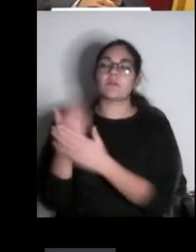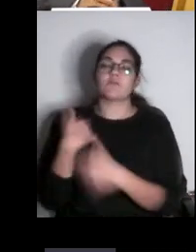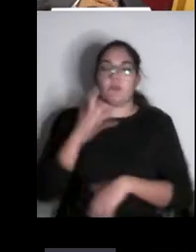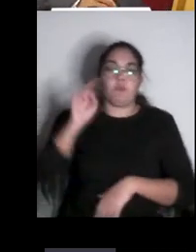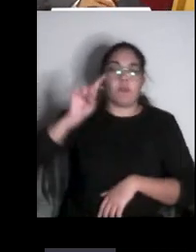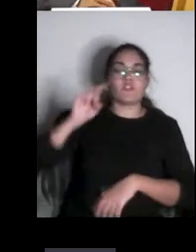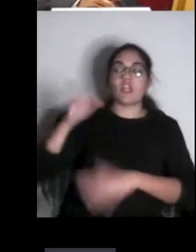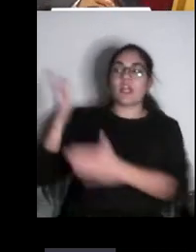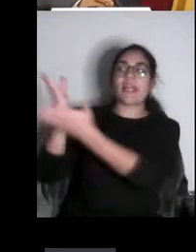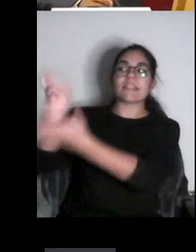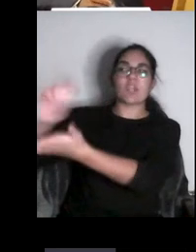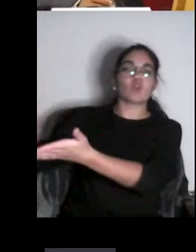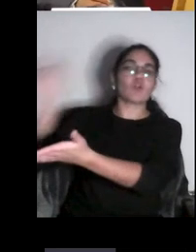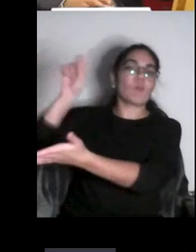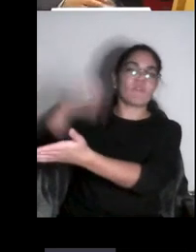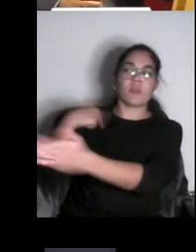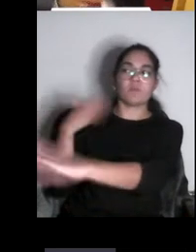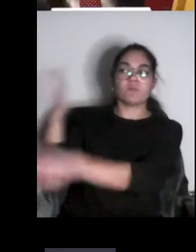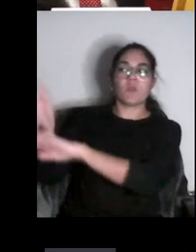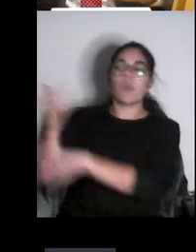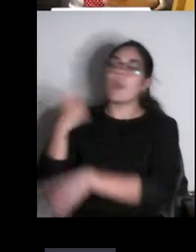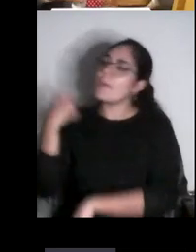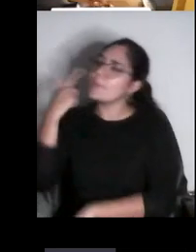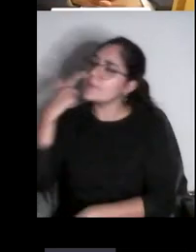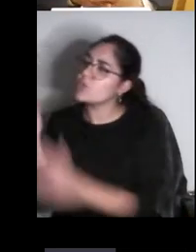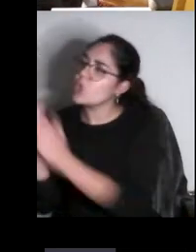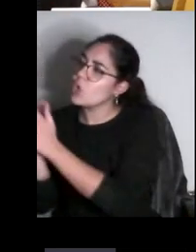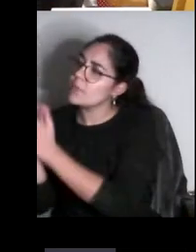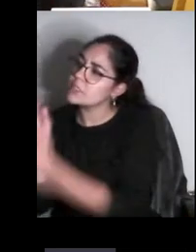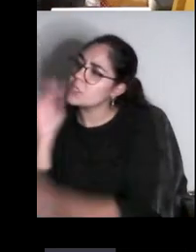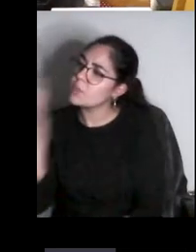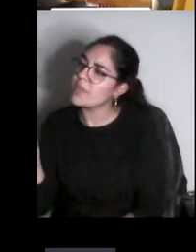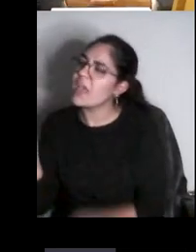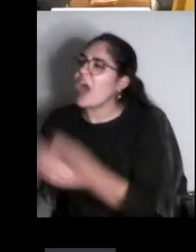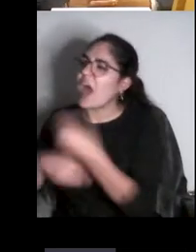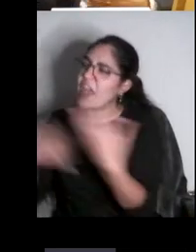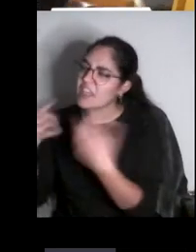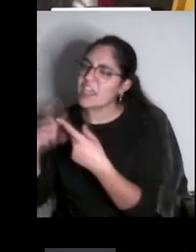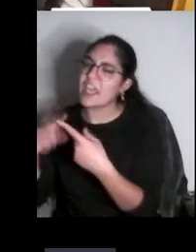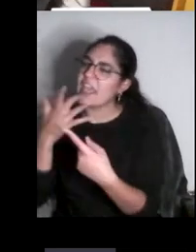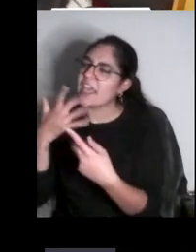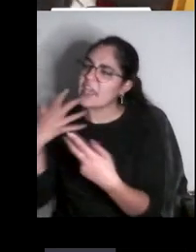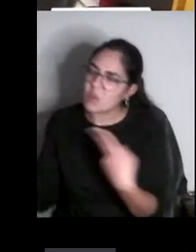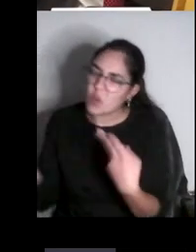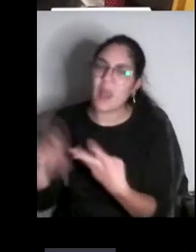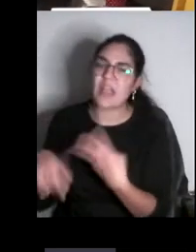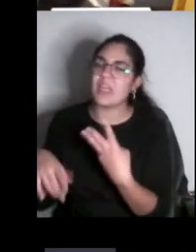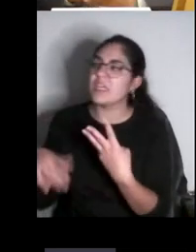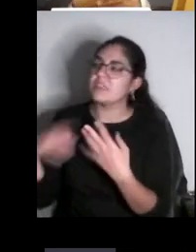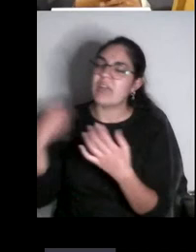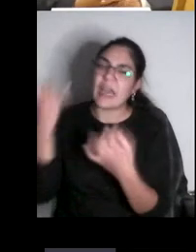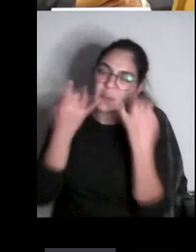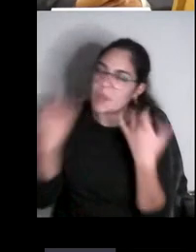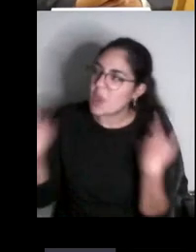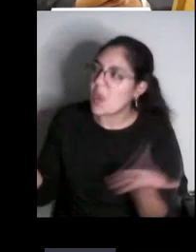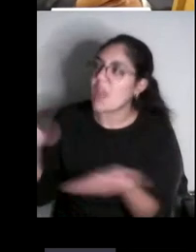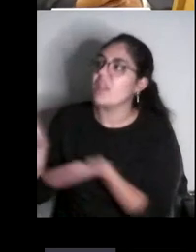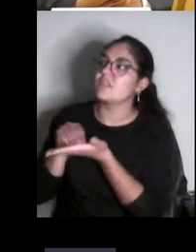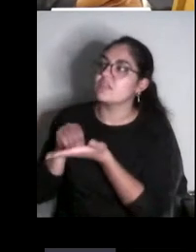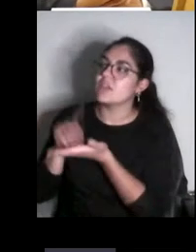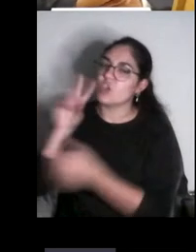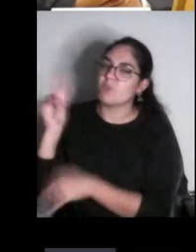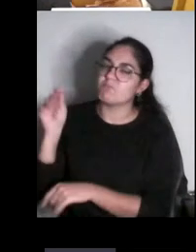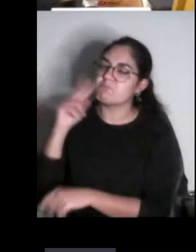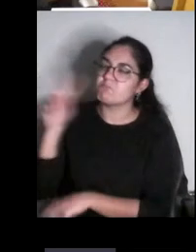y observan, ven a sus compañeros, ven qué prácticas docentes, qué ejemplos realizan, los casos de innovación docente